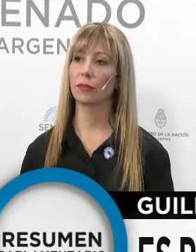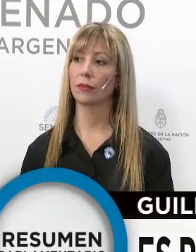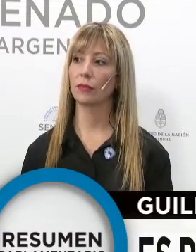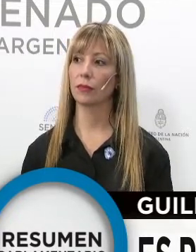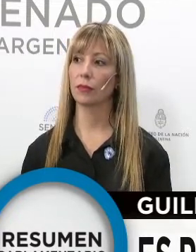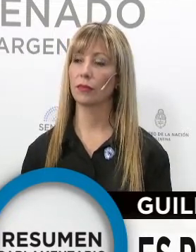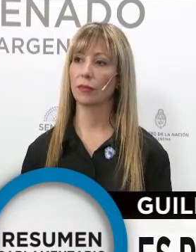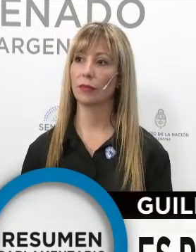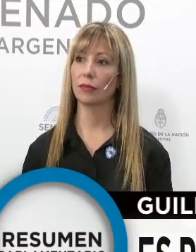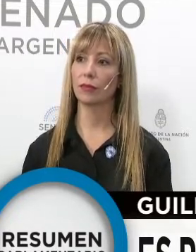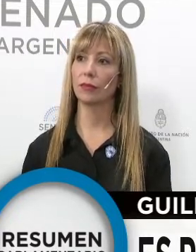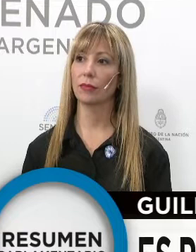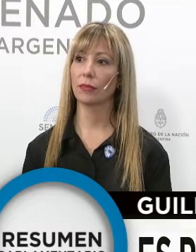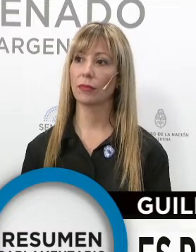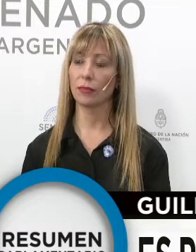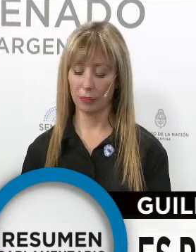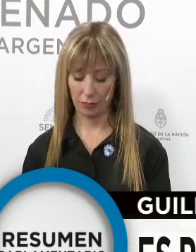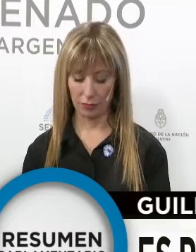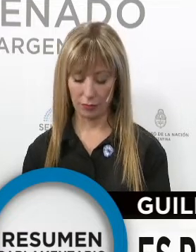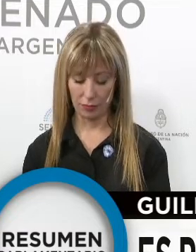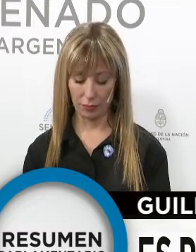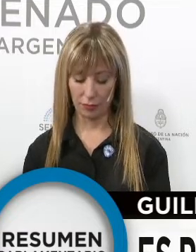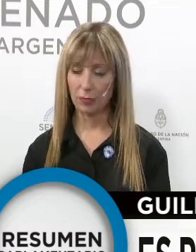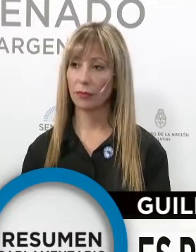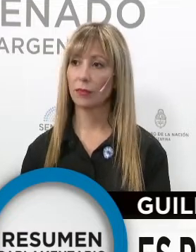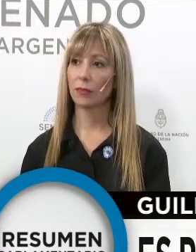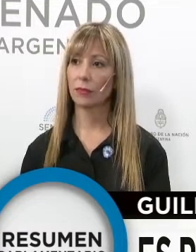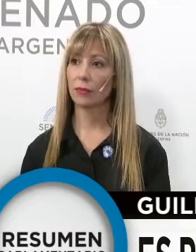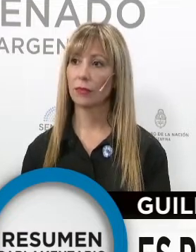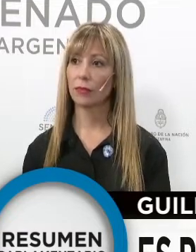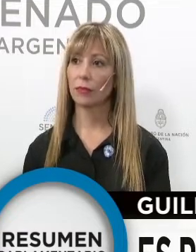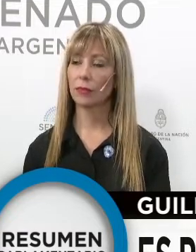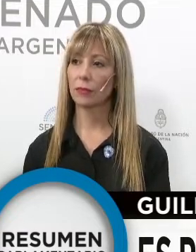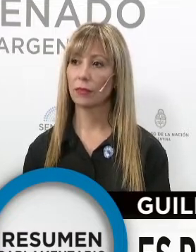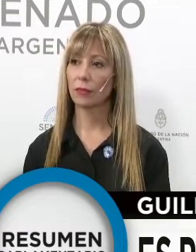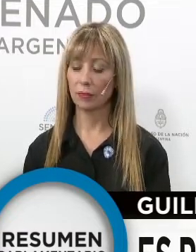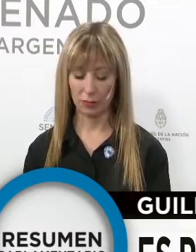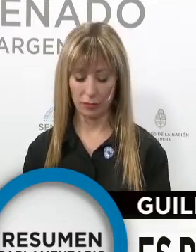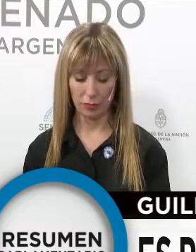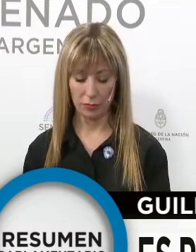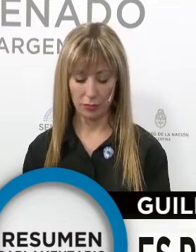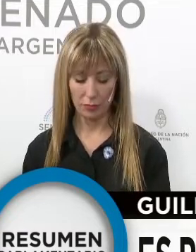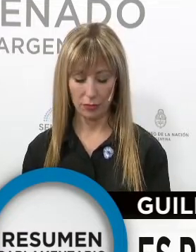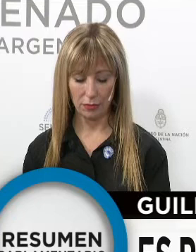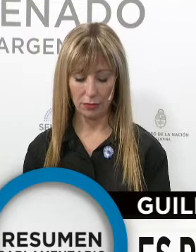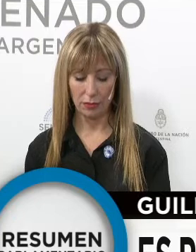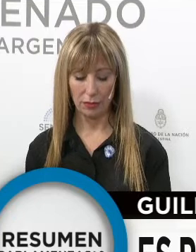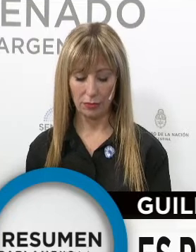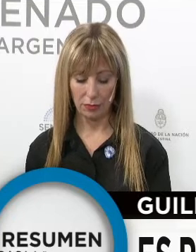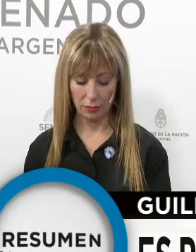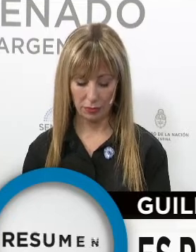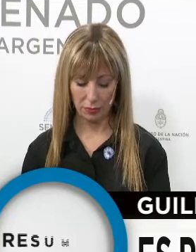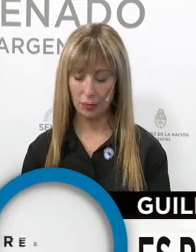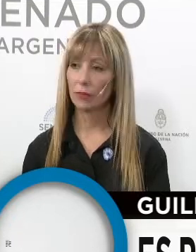el denominador común era de que se necesitaba una actualización en esta materia. Bueno, hoy los